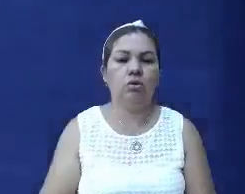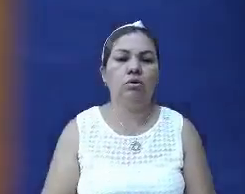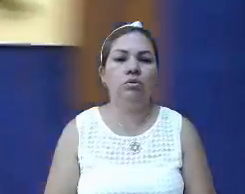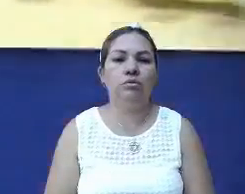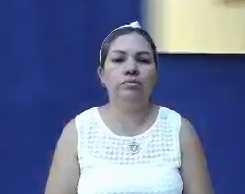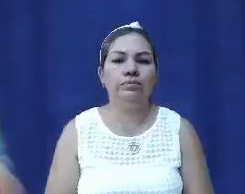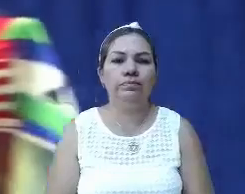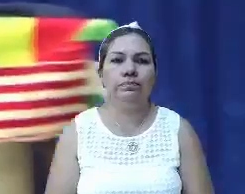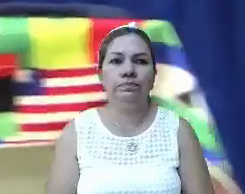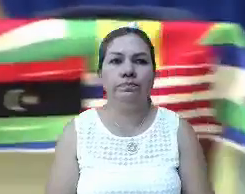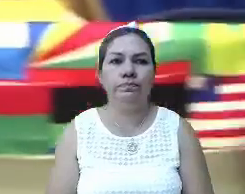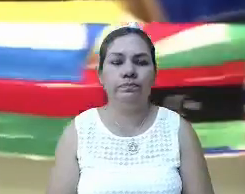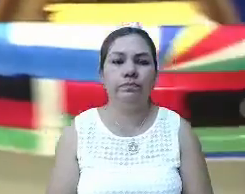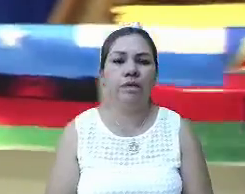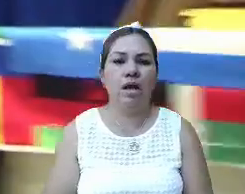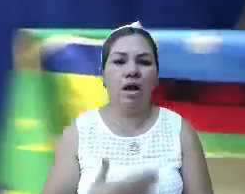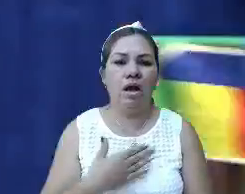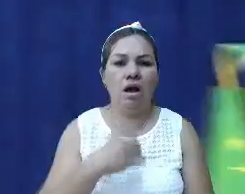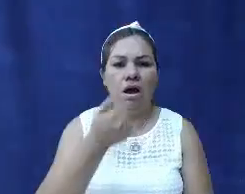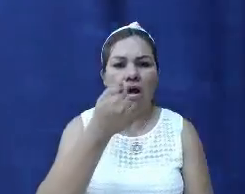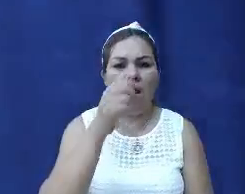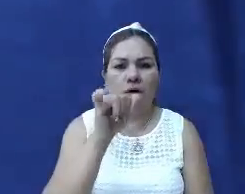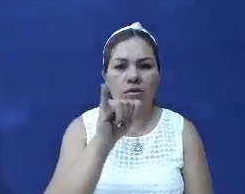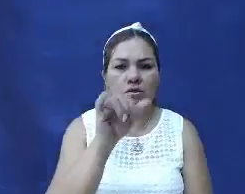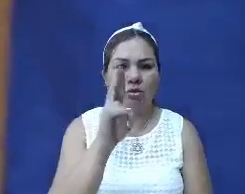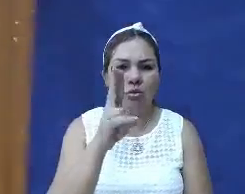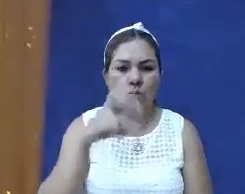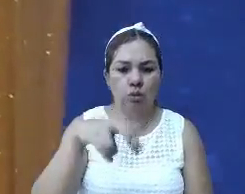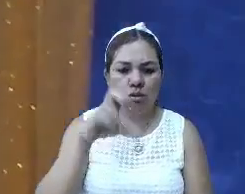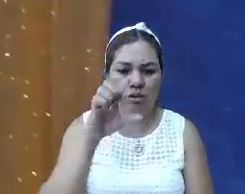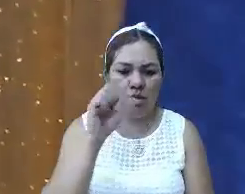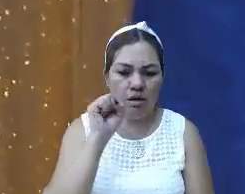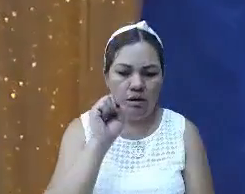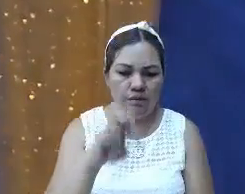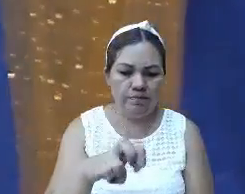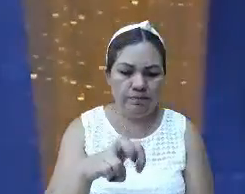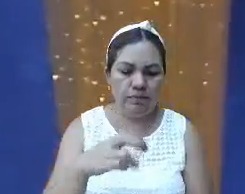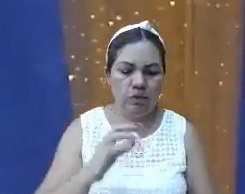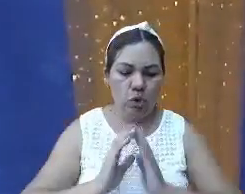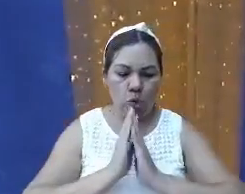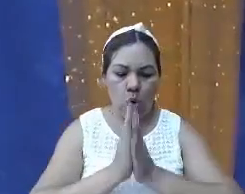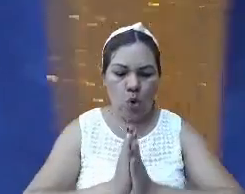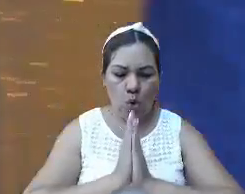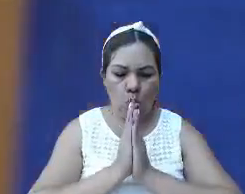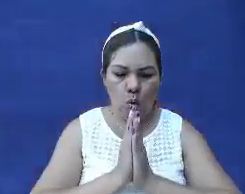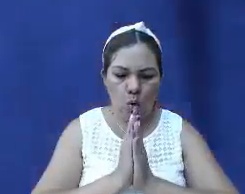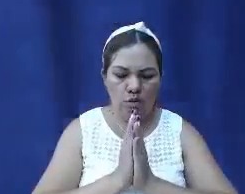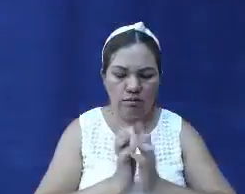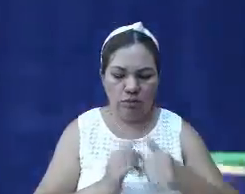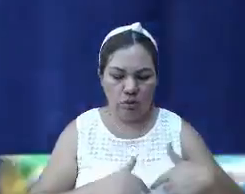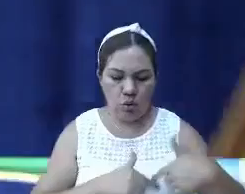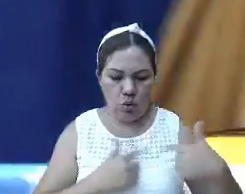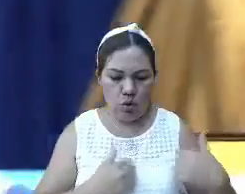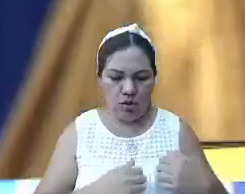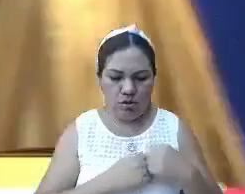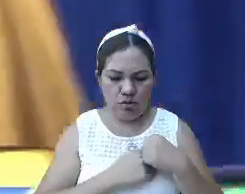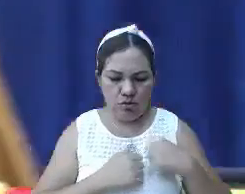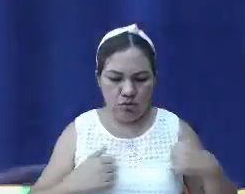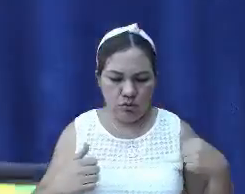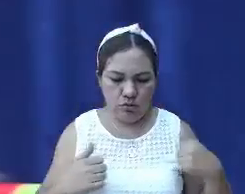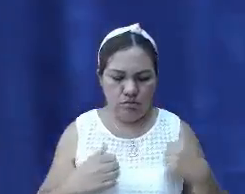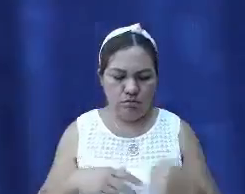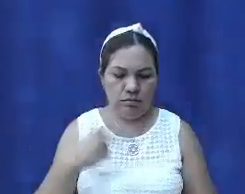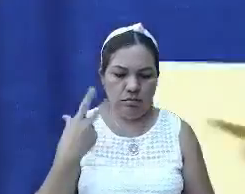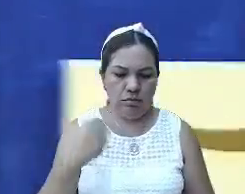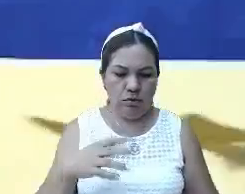dijo: ayunen, oren, rasguen su corazón, no su vestido, por si quizá